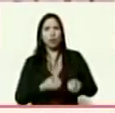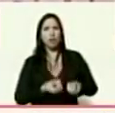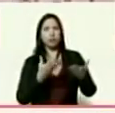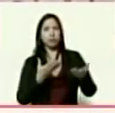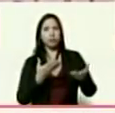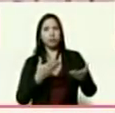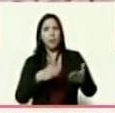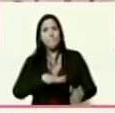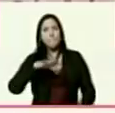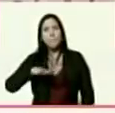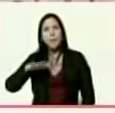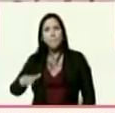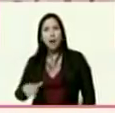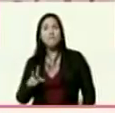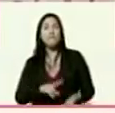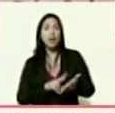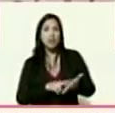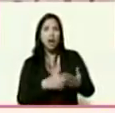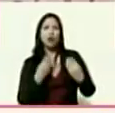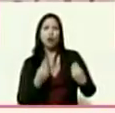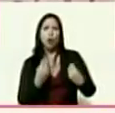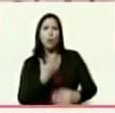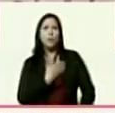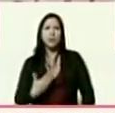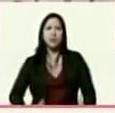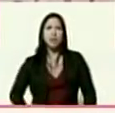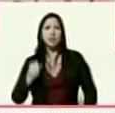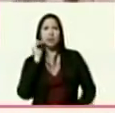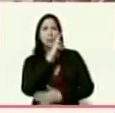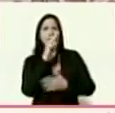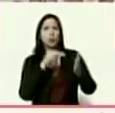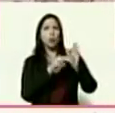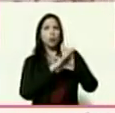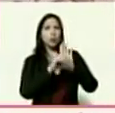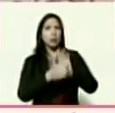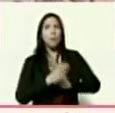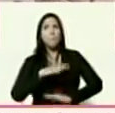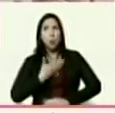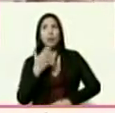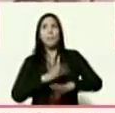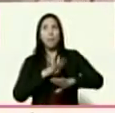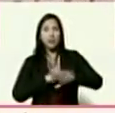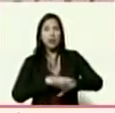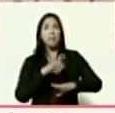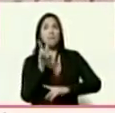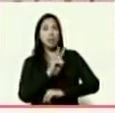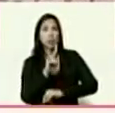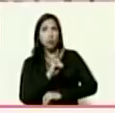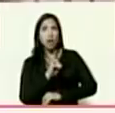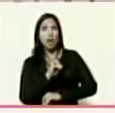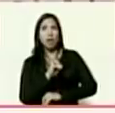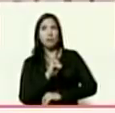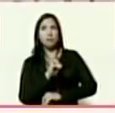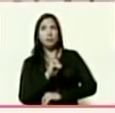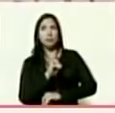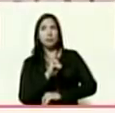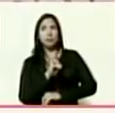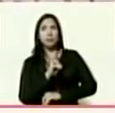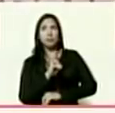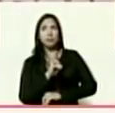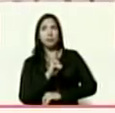atrás. ¿Es verdad, como presidente de la Asamblea Nacional Constituyente, que puede pasar eso en Venezuela? Y